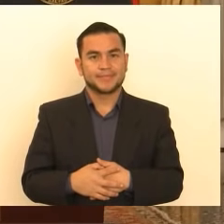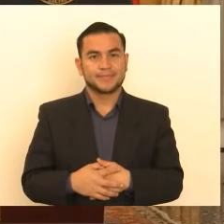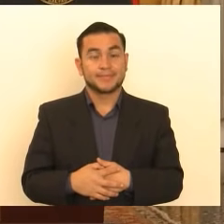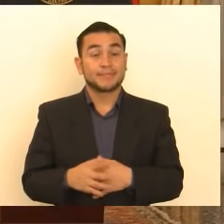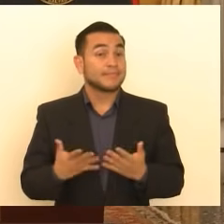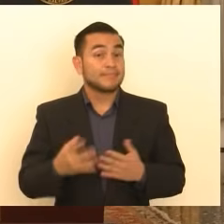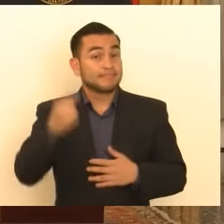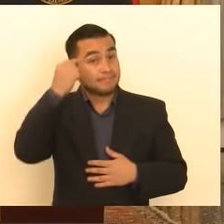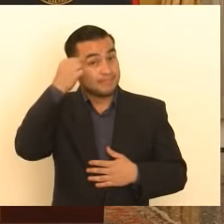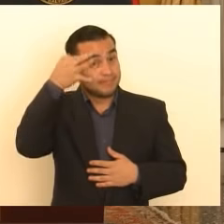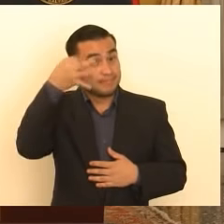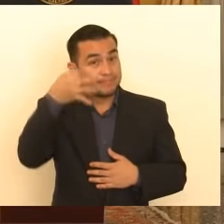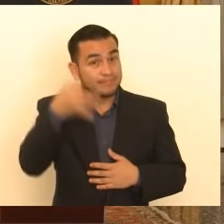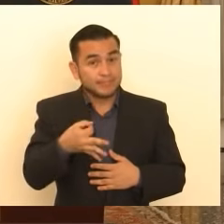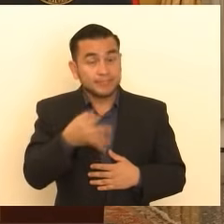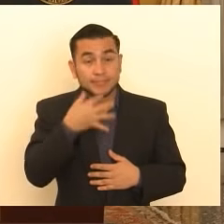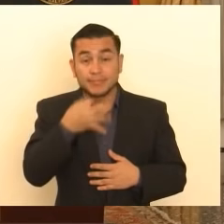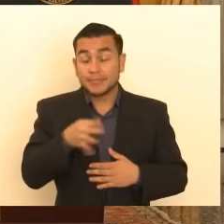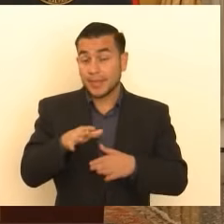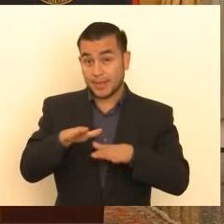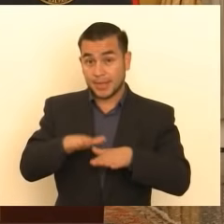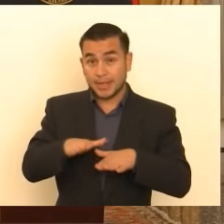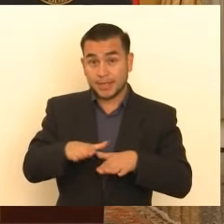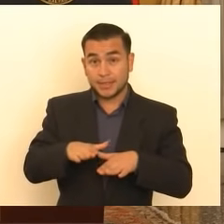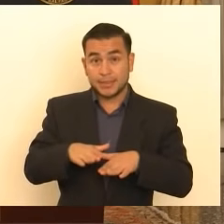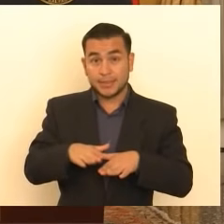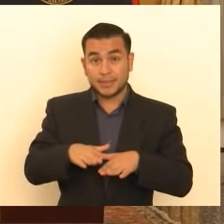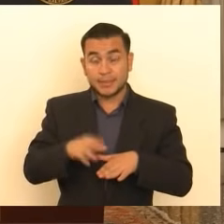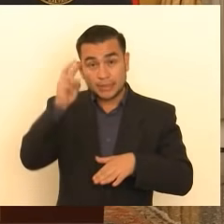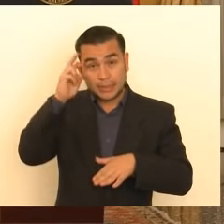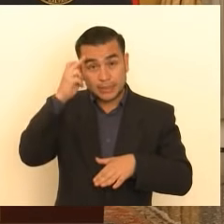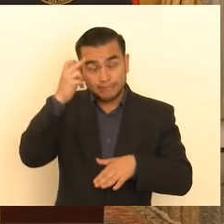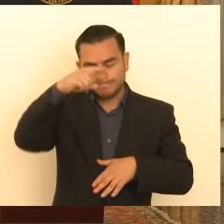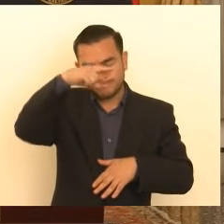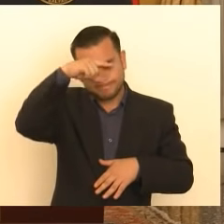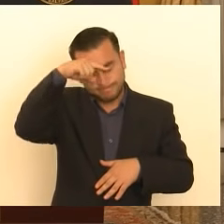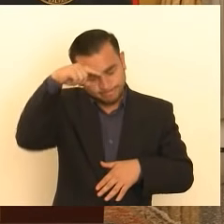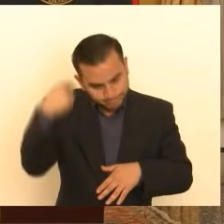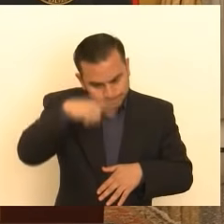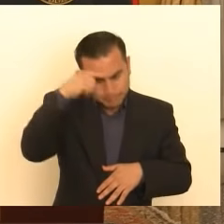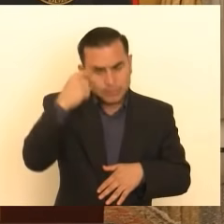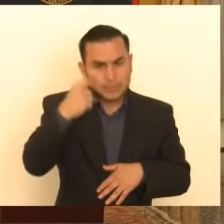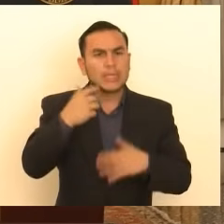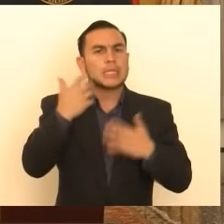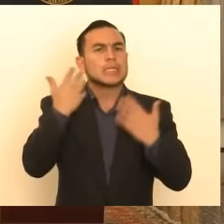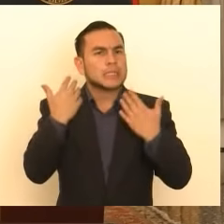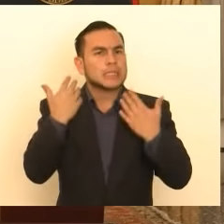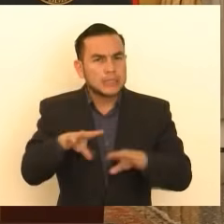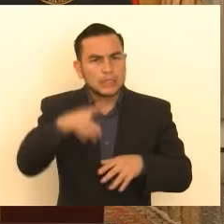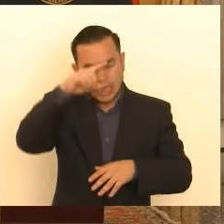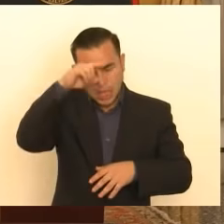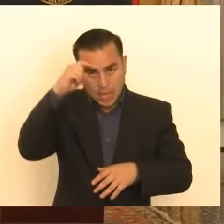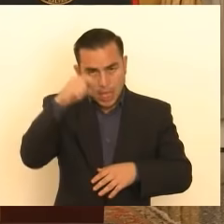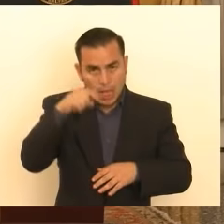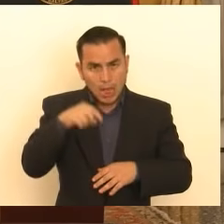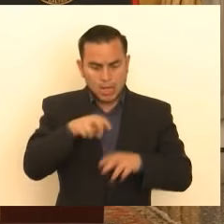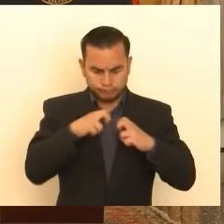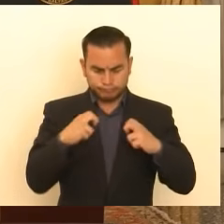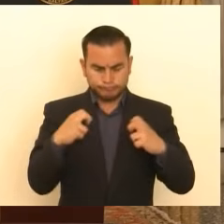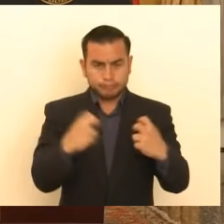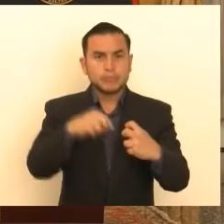Pues yo creo que no podemos nada más que agradecer, ponernos a trabajar de inmediato. Entiendo que hay una mesa de trabajo que empezará hoy